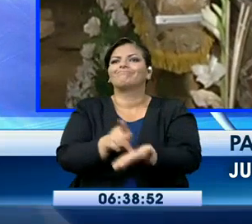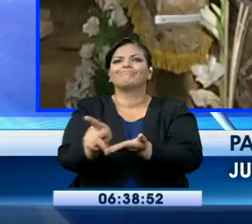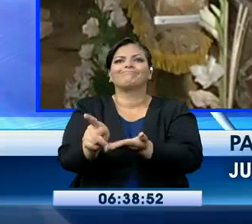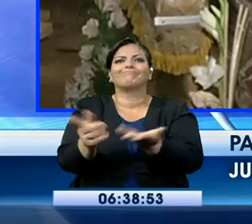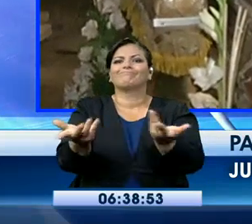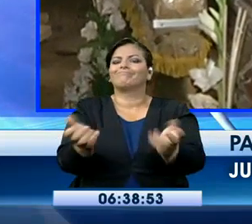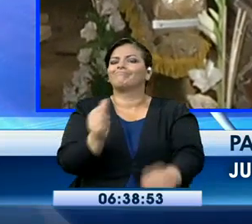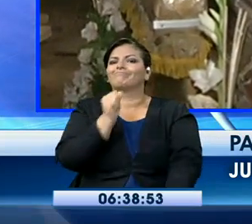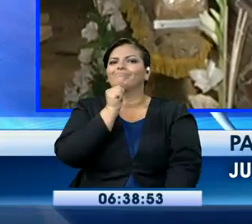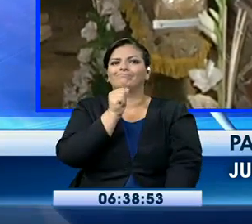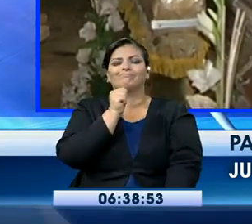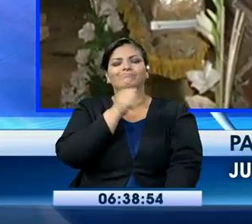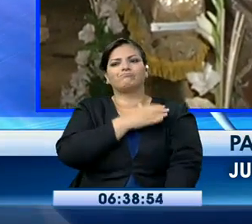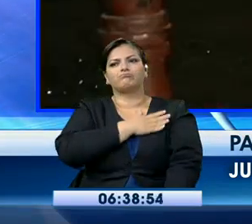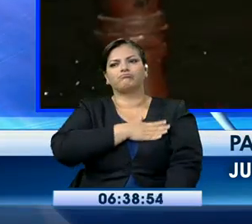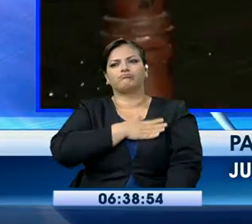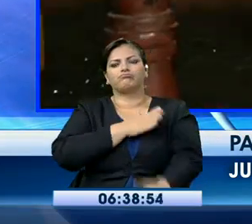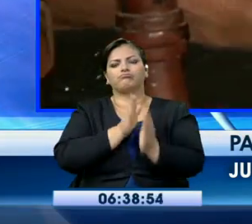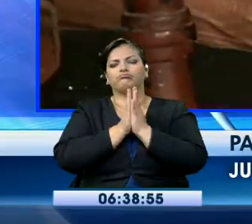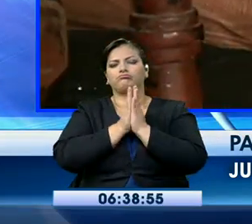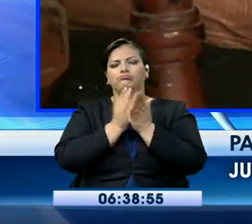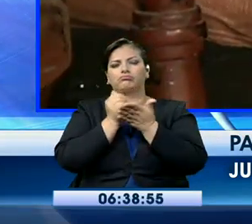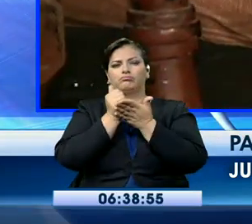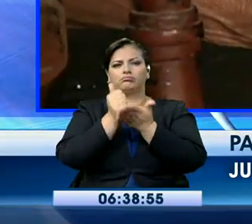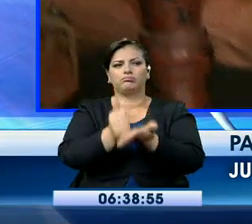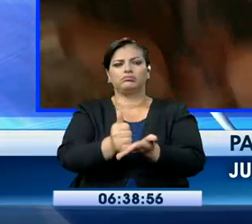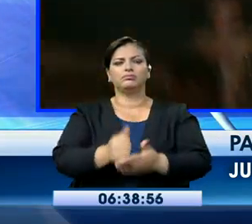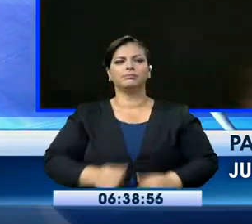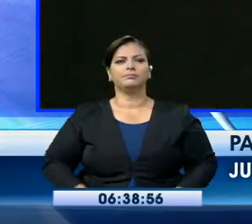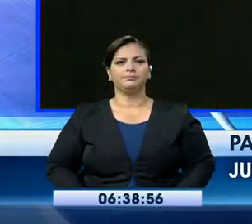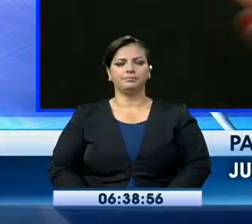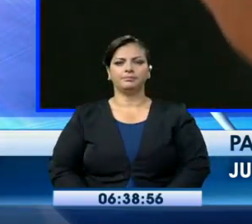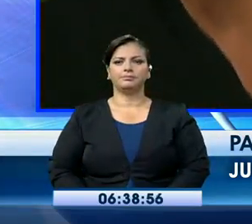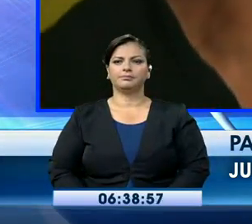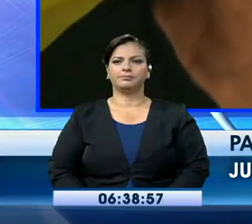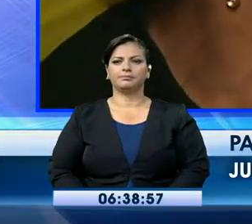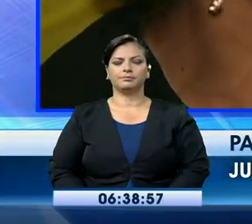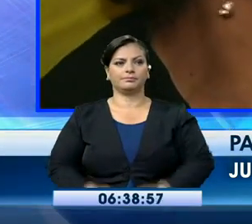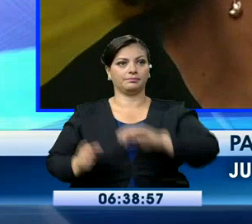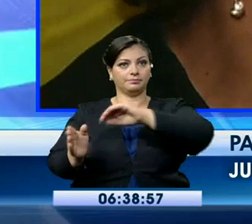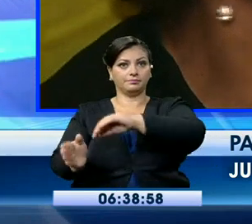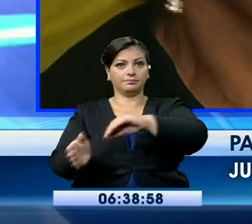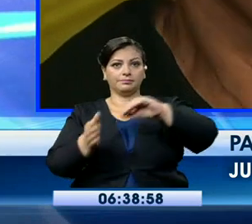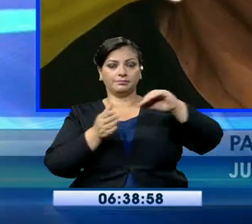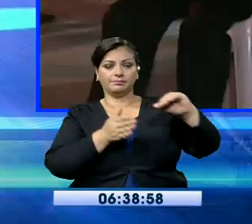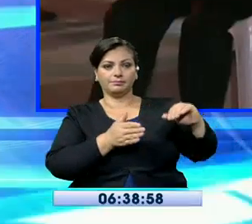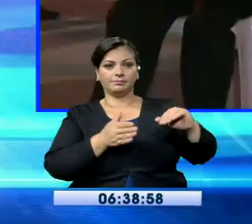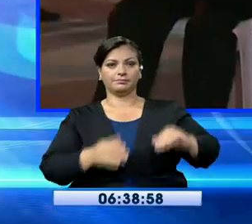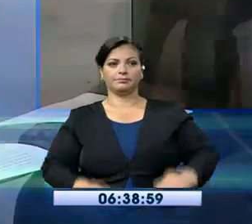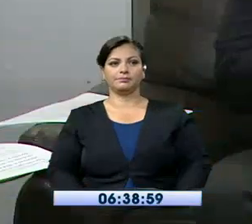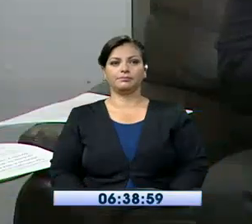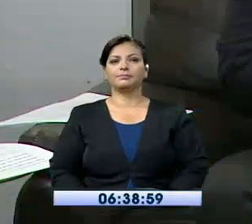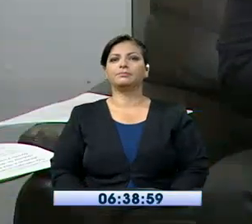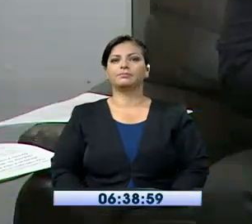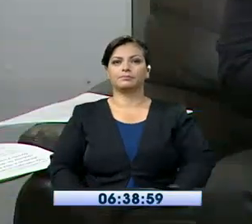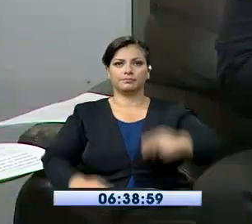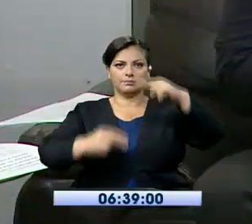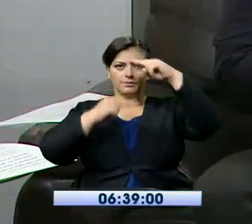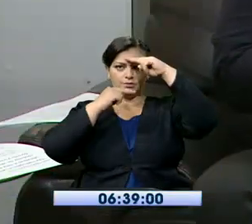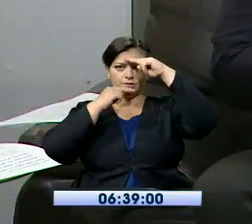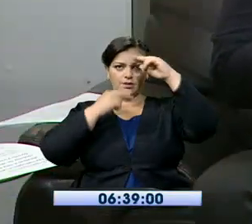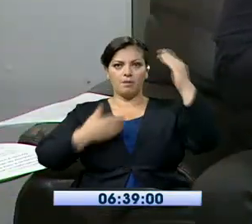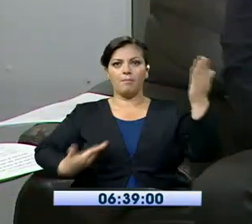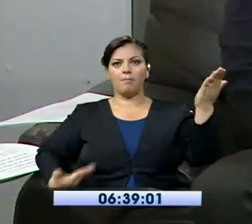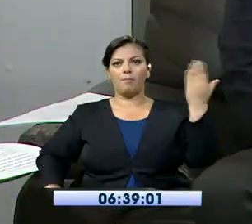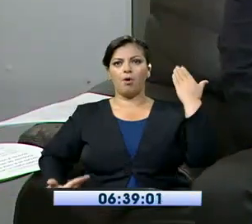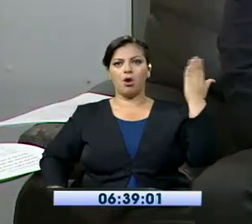dignidad. Claro que sí, se lo va a lograr, estamos completamente seguros. Vamos a cambiar de tema, Luisa, ahora en el ámbito político nacional.